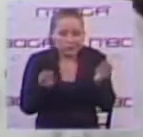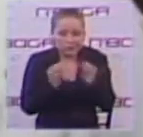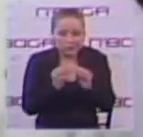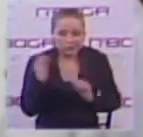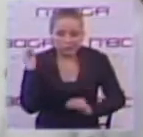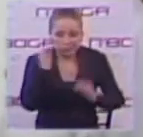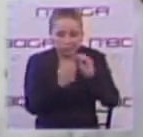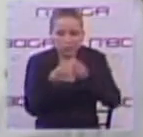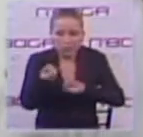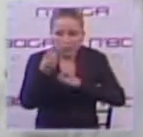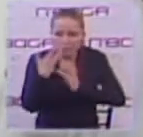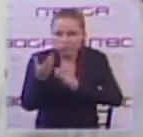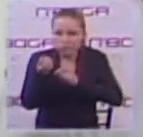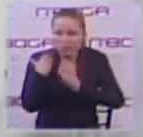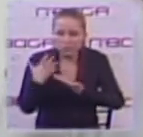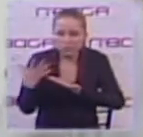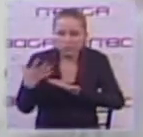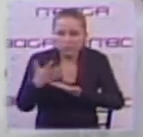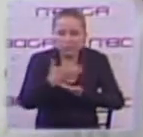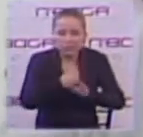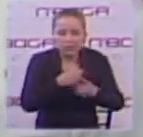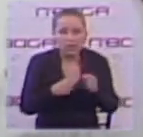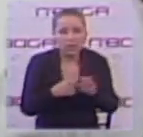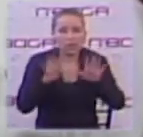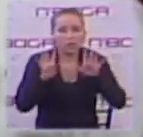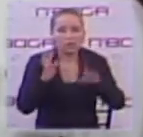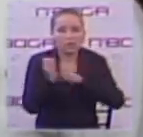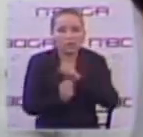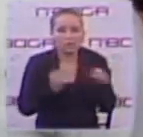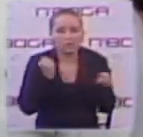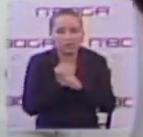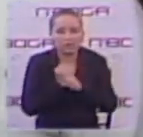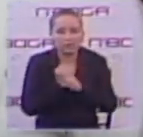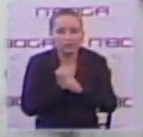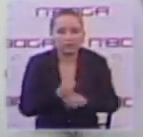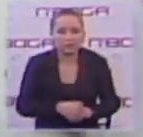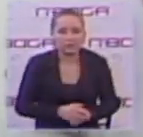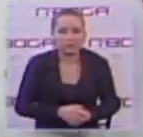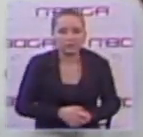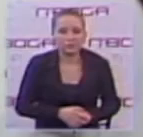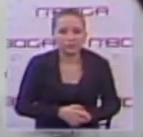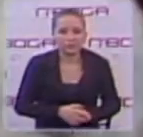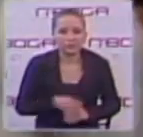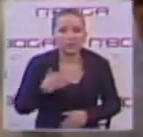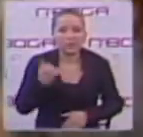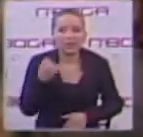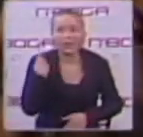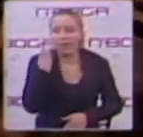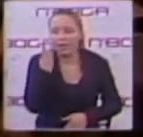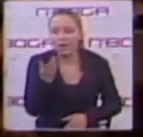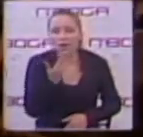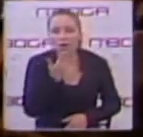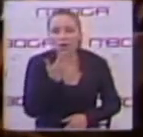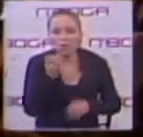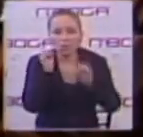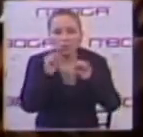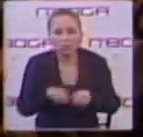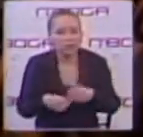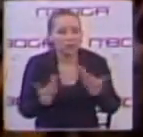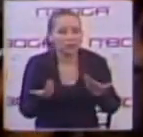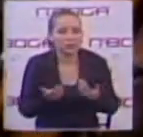de información recogida a través de estos 9 años. Había que ver de qué manera podía